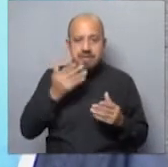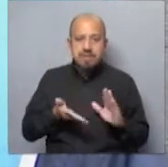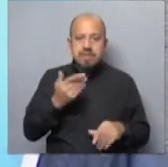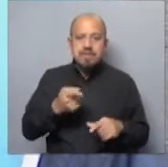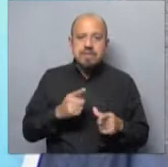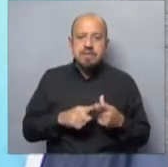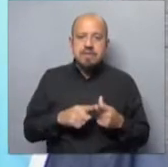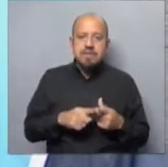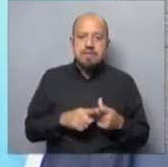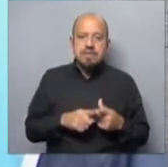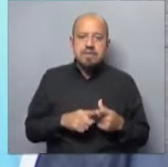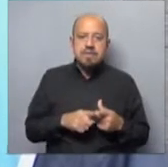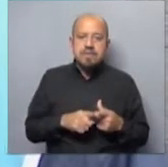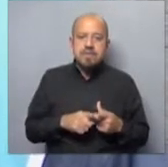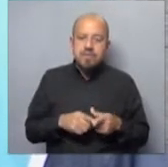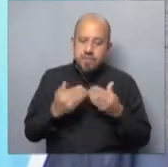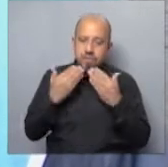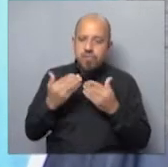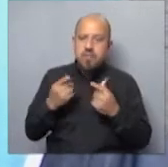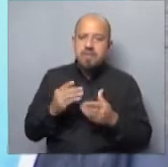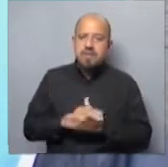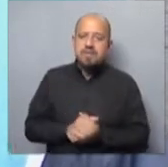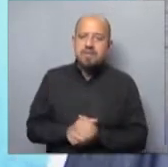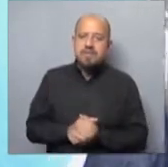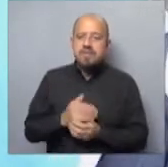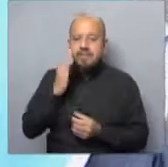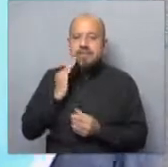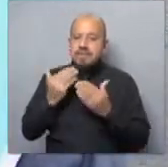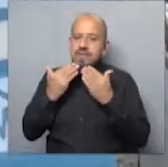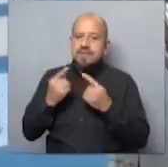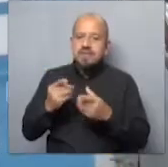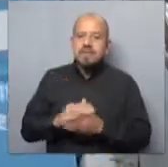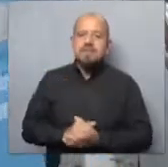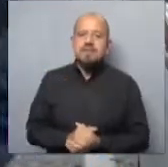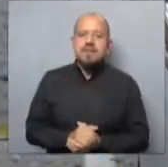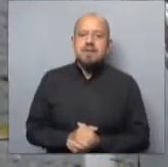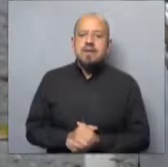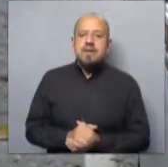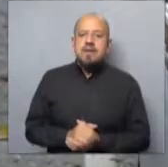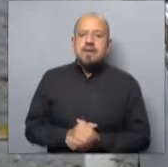¿Está? Muchas gracias, Graciela. Por favor, que pasen bien y muchísimas gracias.